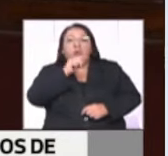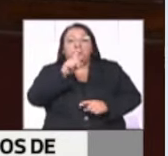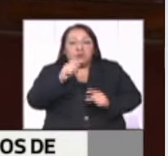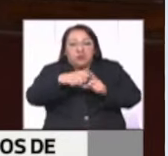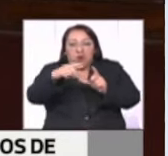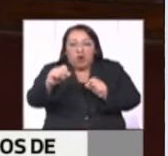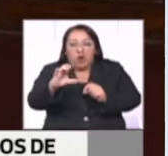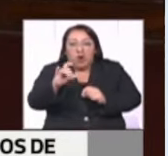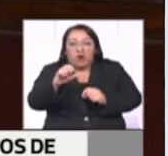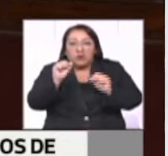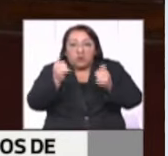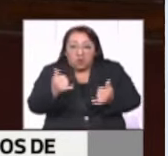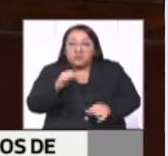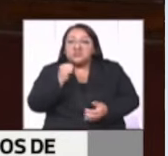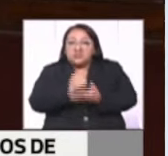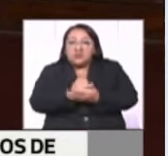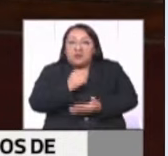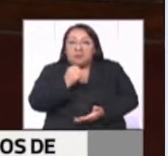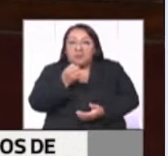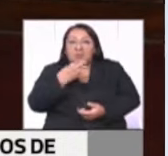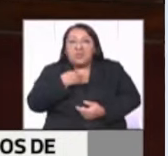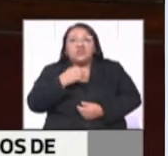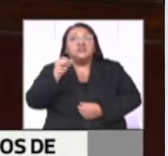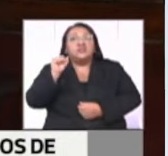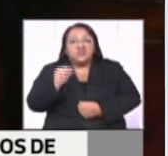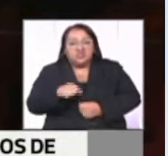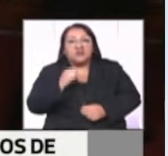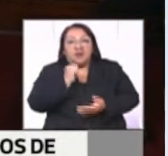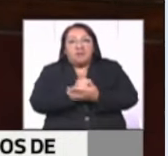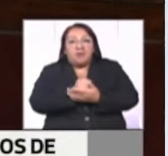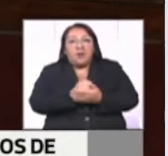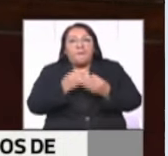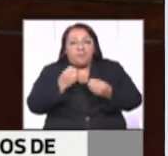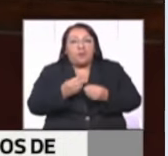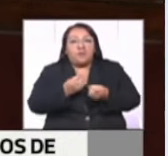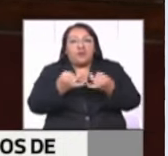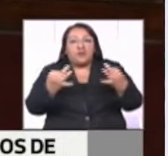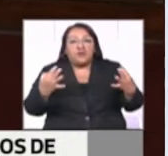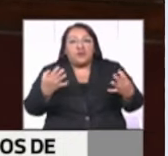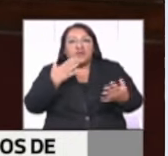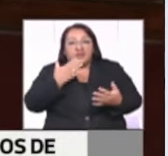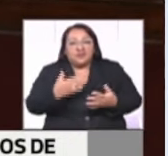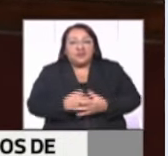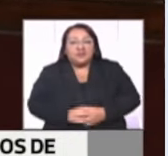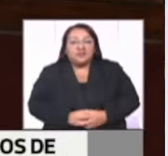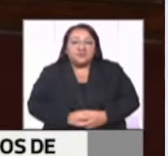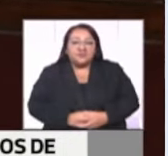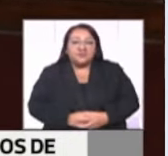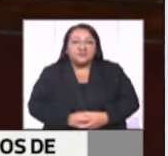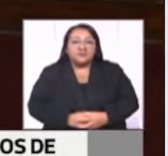si el día de hoy se va a aprobar, y me ha dicho que se va a aprobar por mayoría.